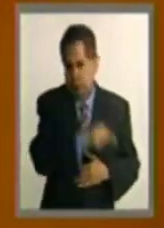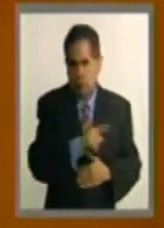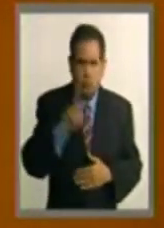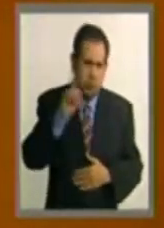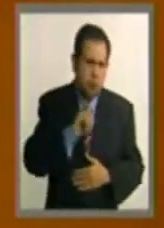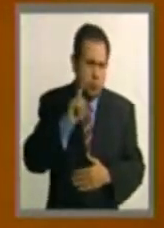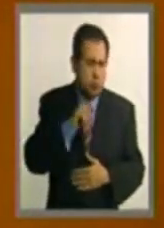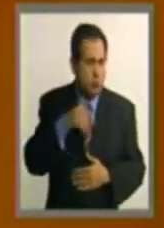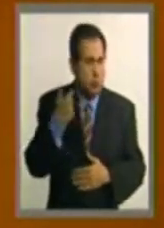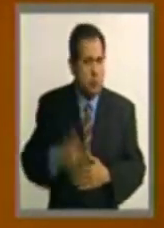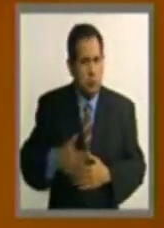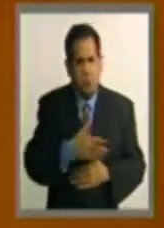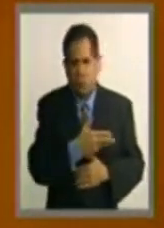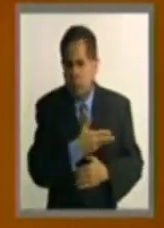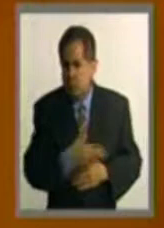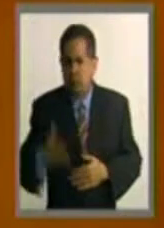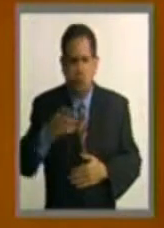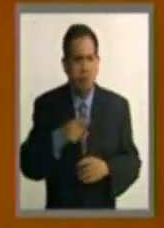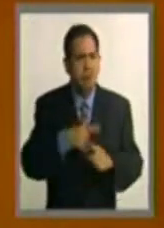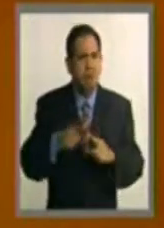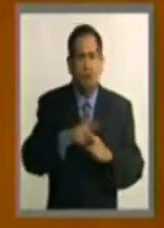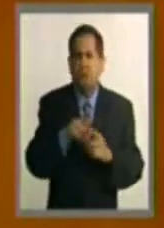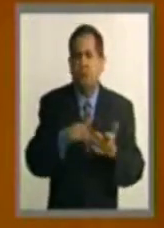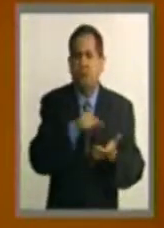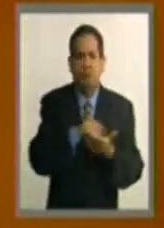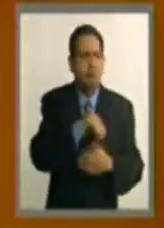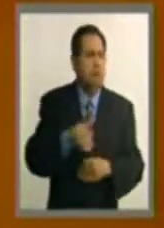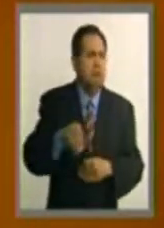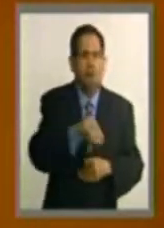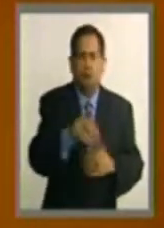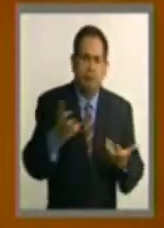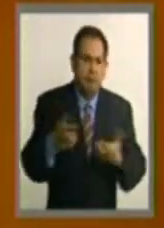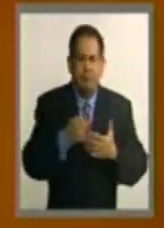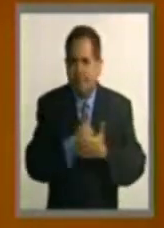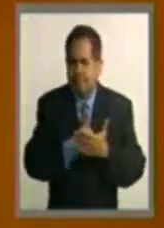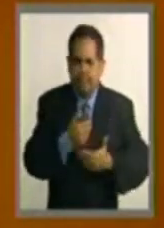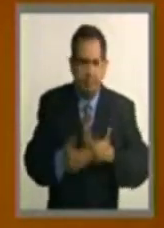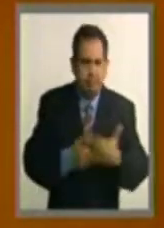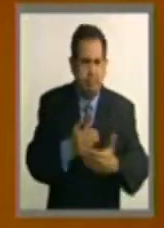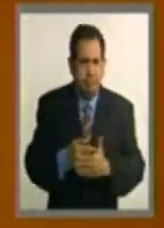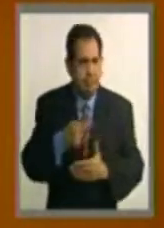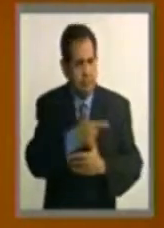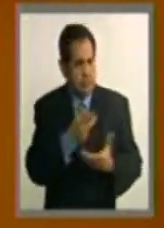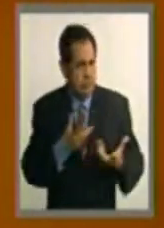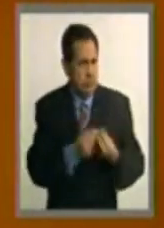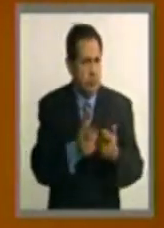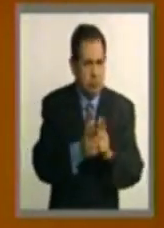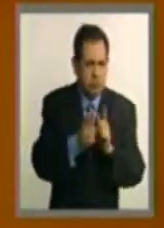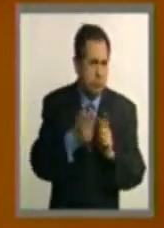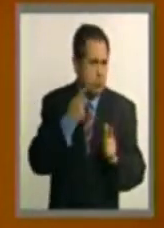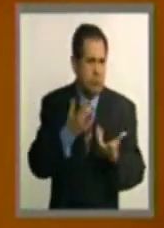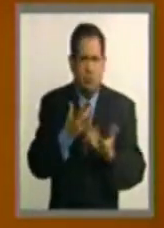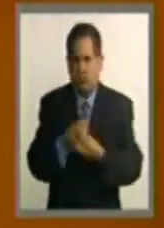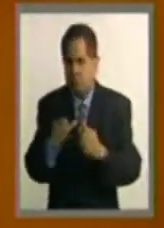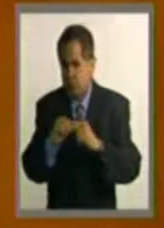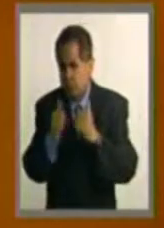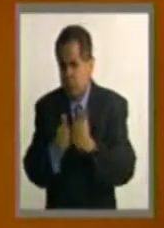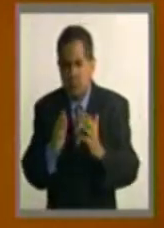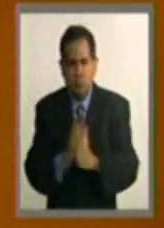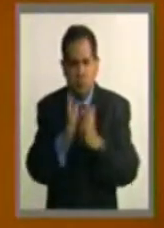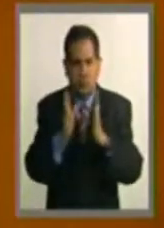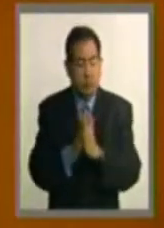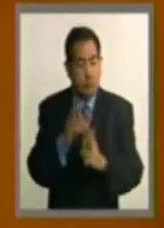que se ha desempeñado en múltiples facetas, tanto de partido como de la sociedad civil,